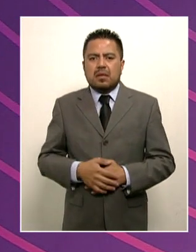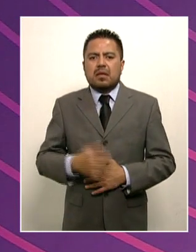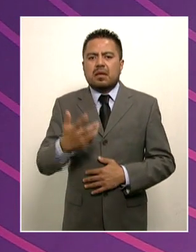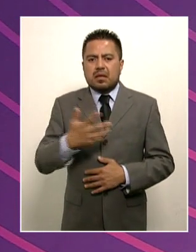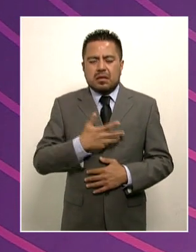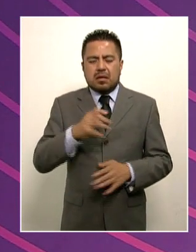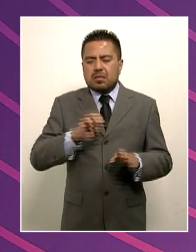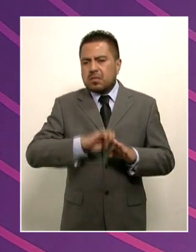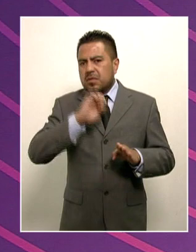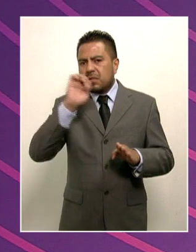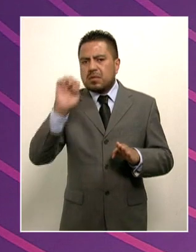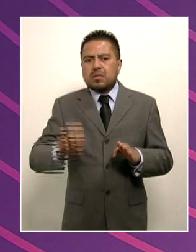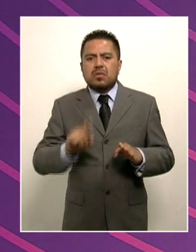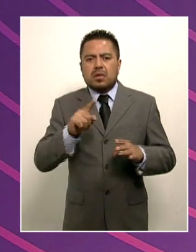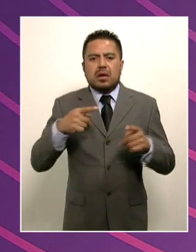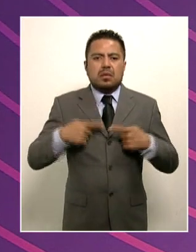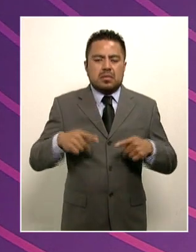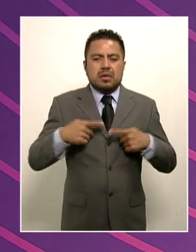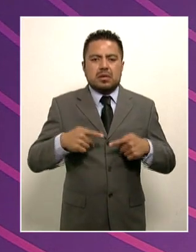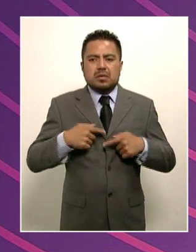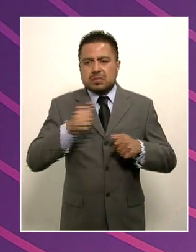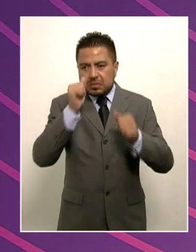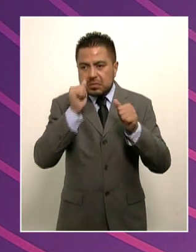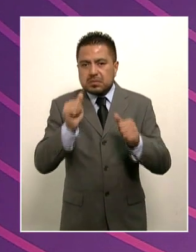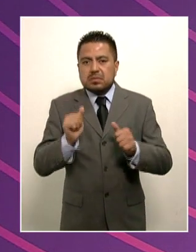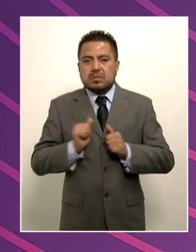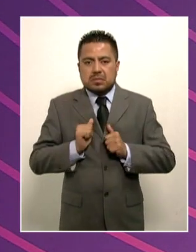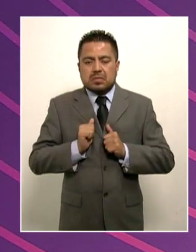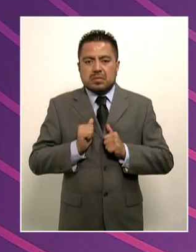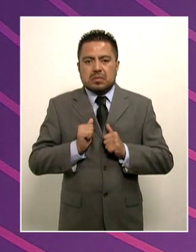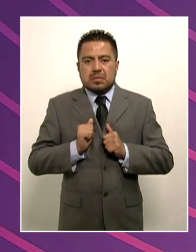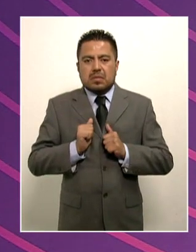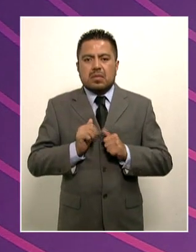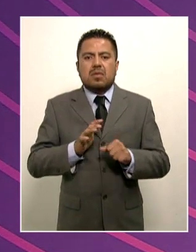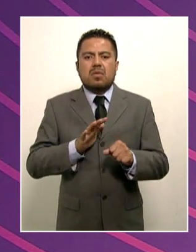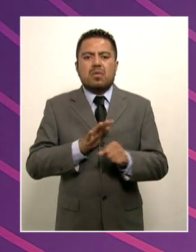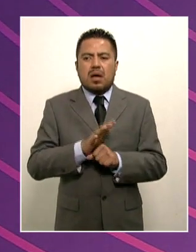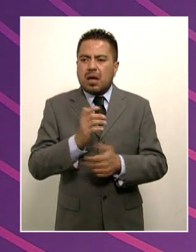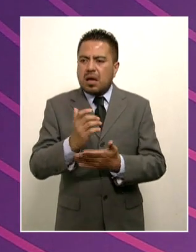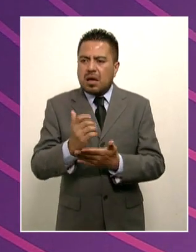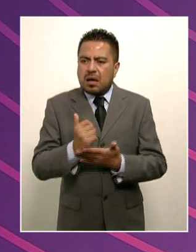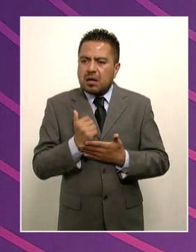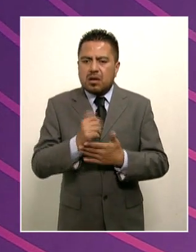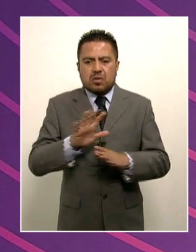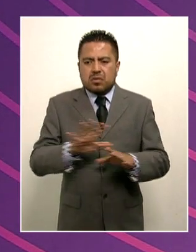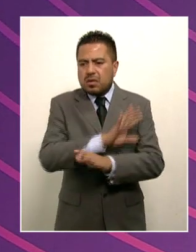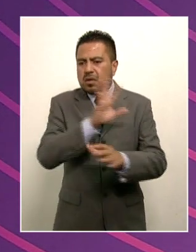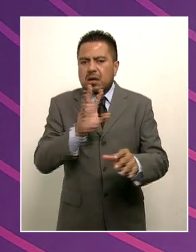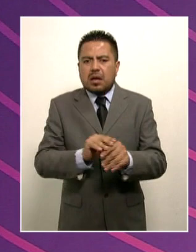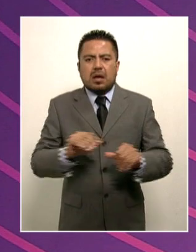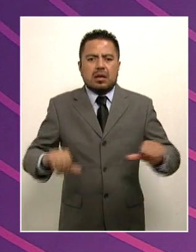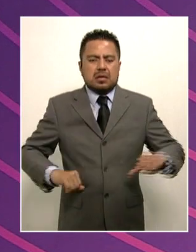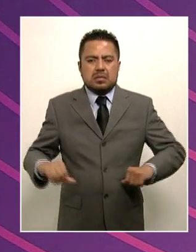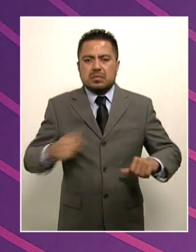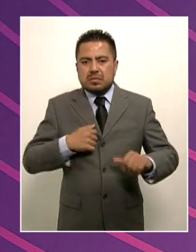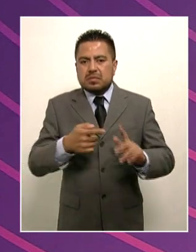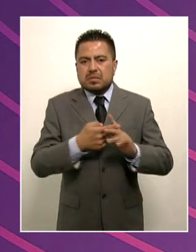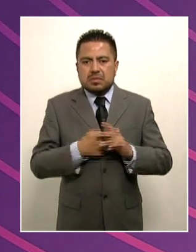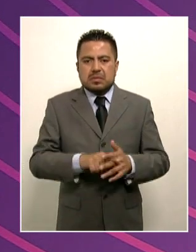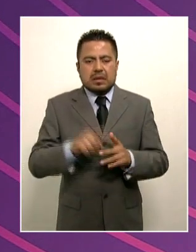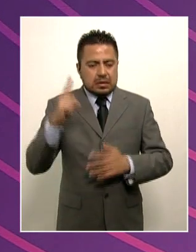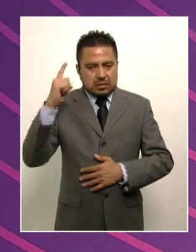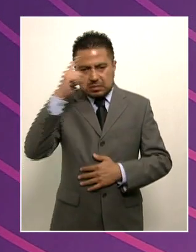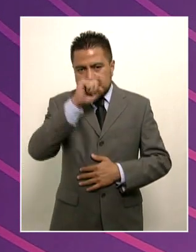Tener, por ejemplo, una persona que me asistiera en casi todas las actividades al principio era